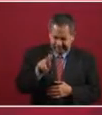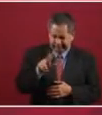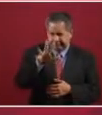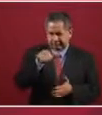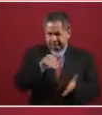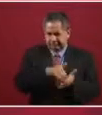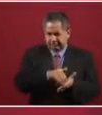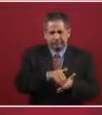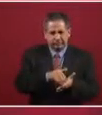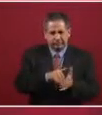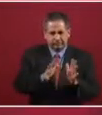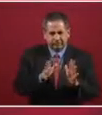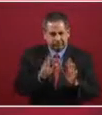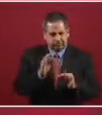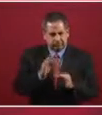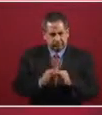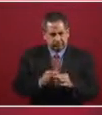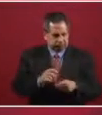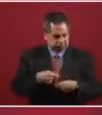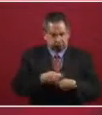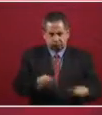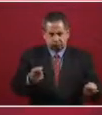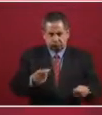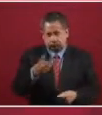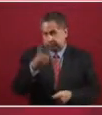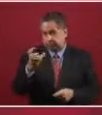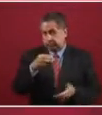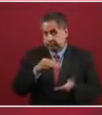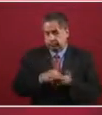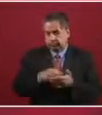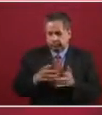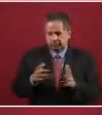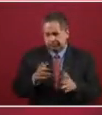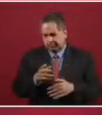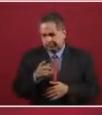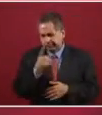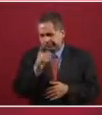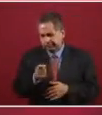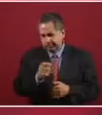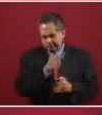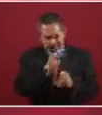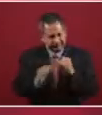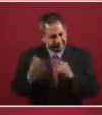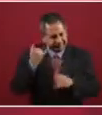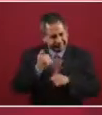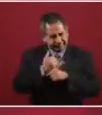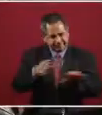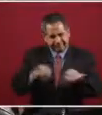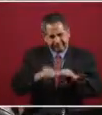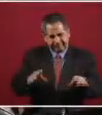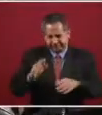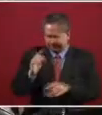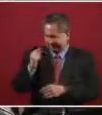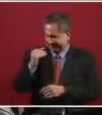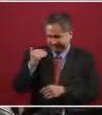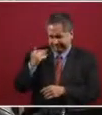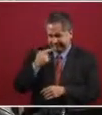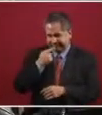mil ya entregadas, de las 300. Bueno, el último informe más